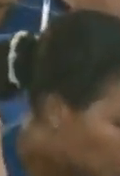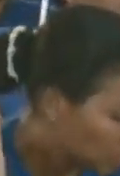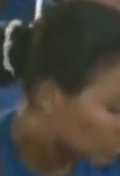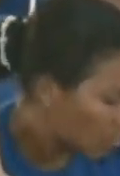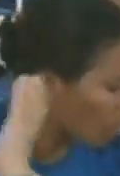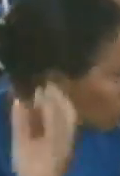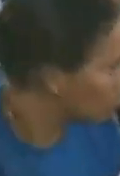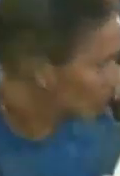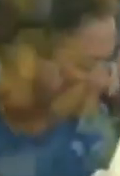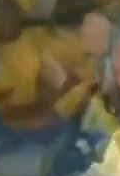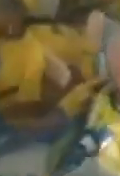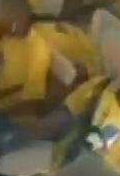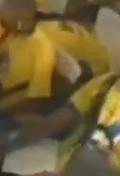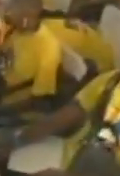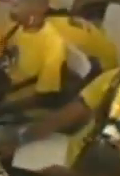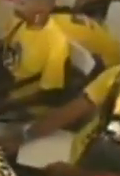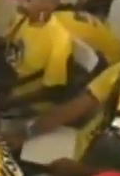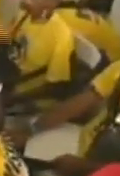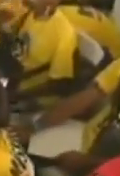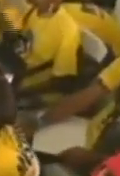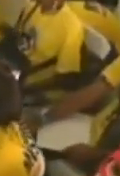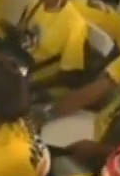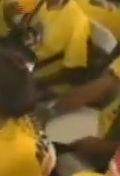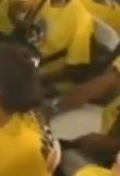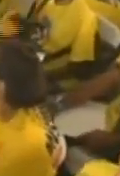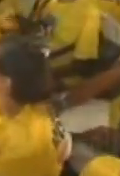Día de la afrovenezolanidad,